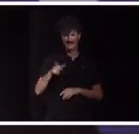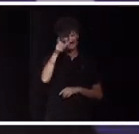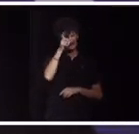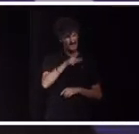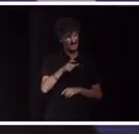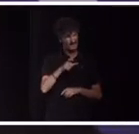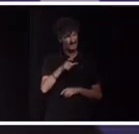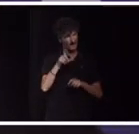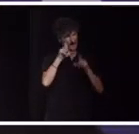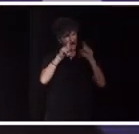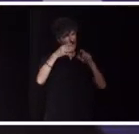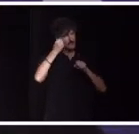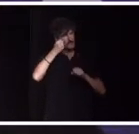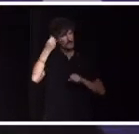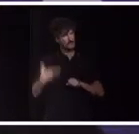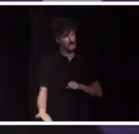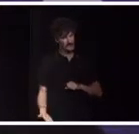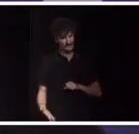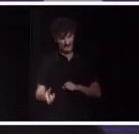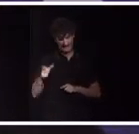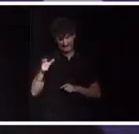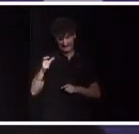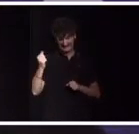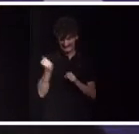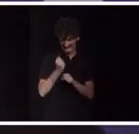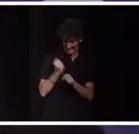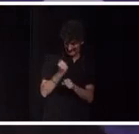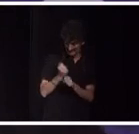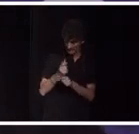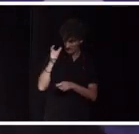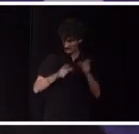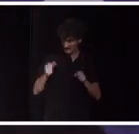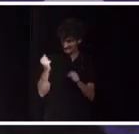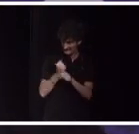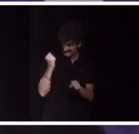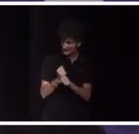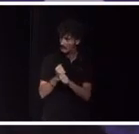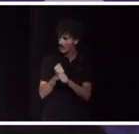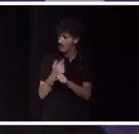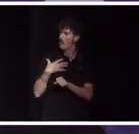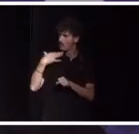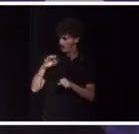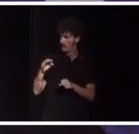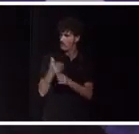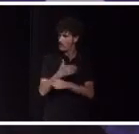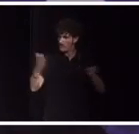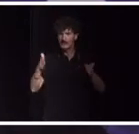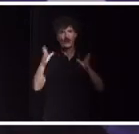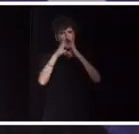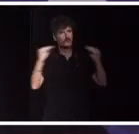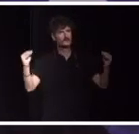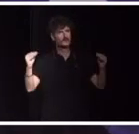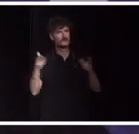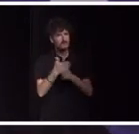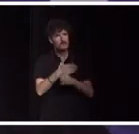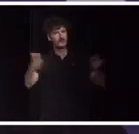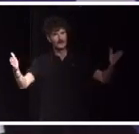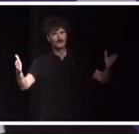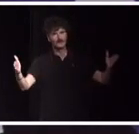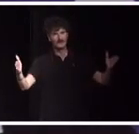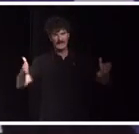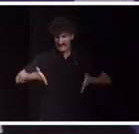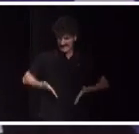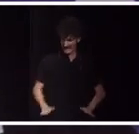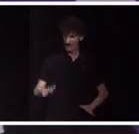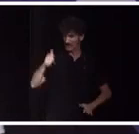mira que les jode, que las clases populares y la clase trabajadora abrieran las universidades a centenares de miles de